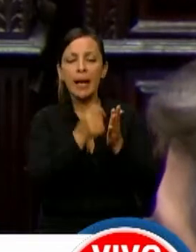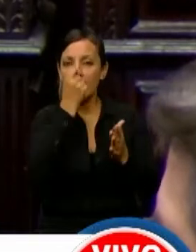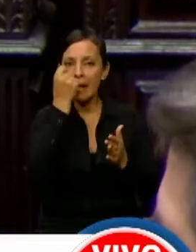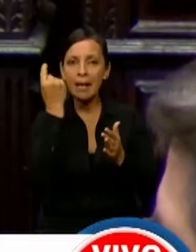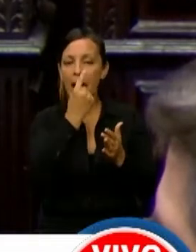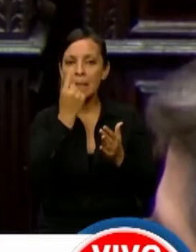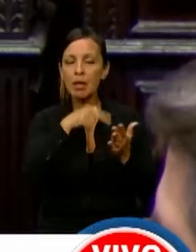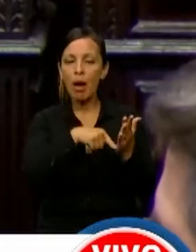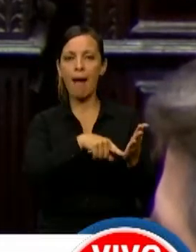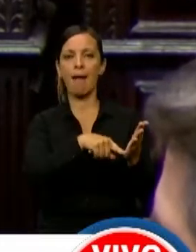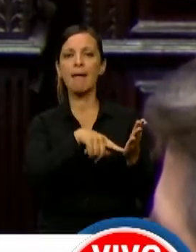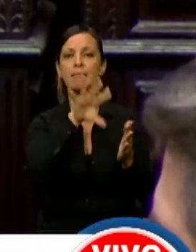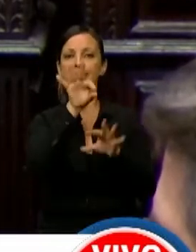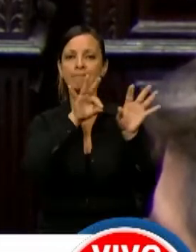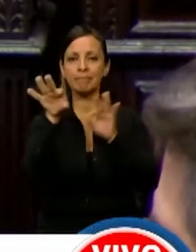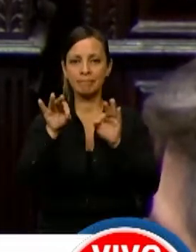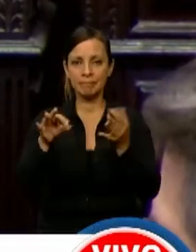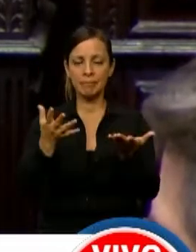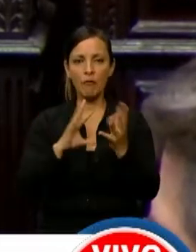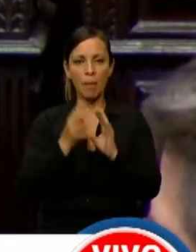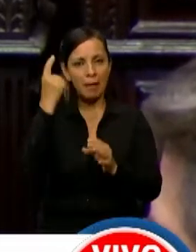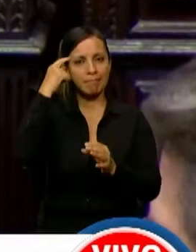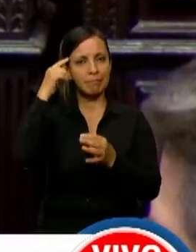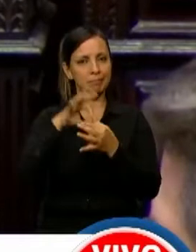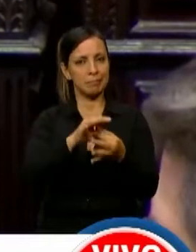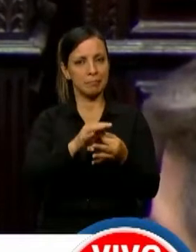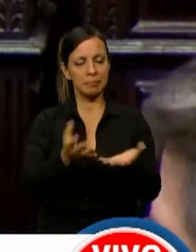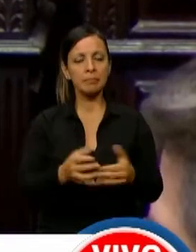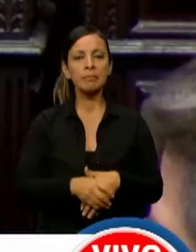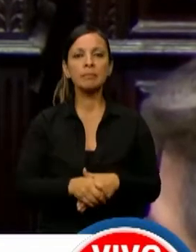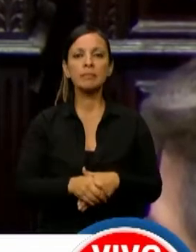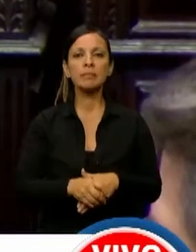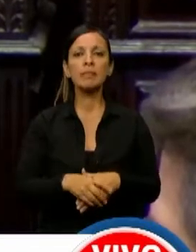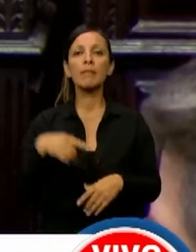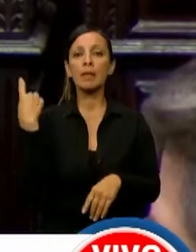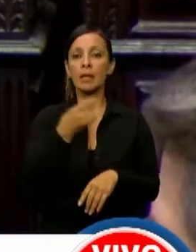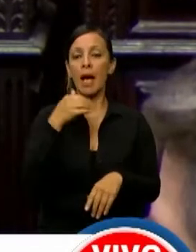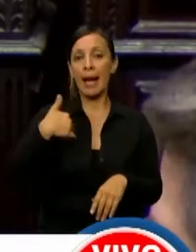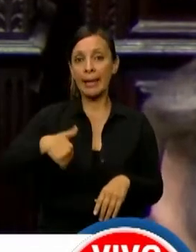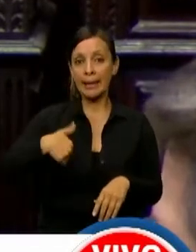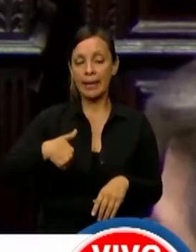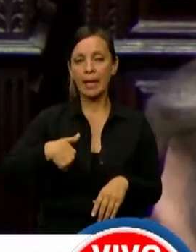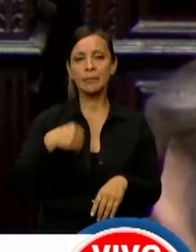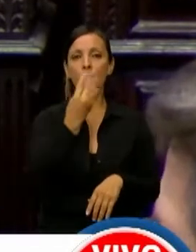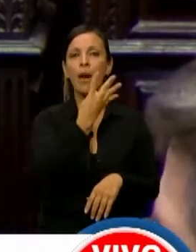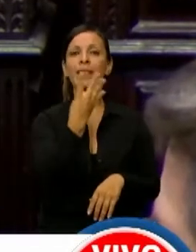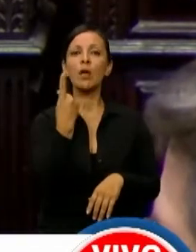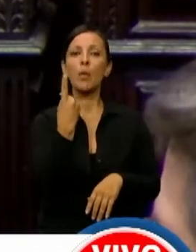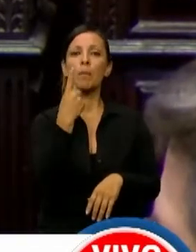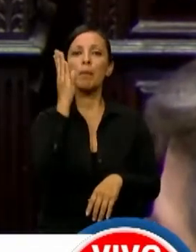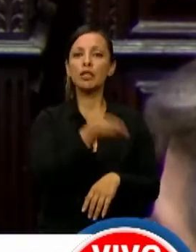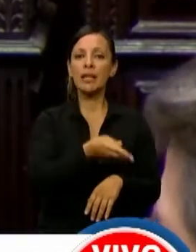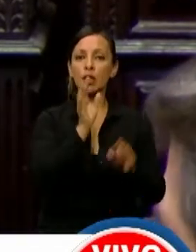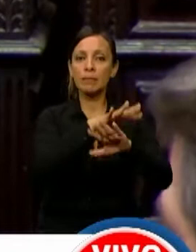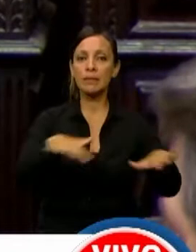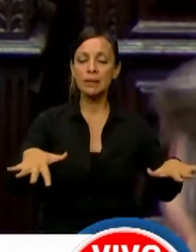de manera informada y consciente. Señor presidente, en nuestro país, el 41% de los